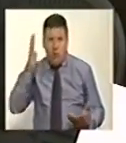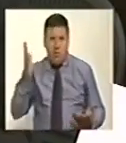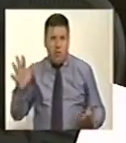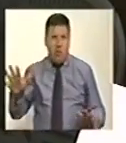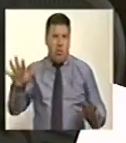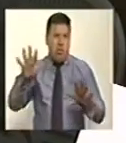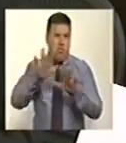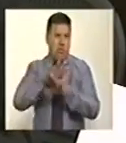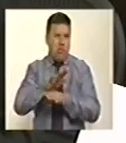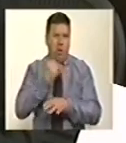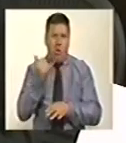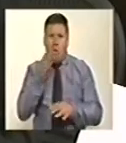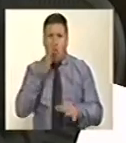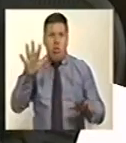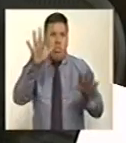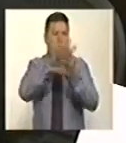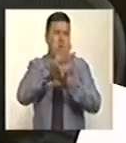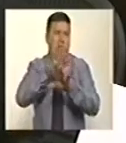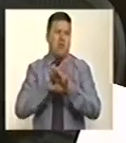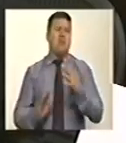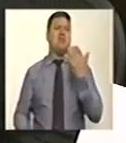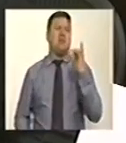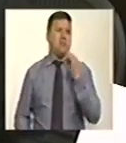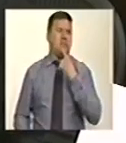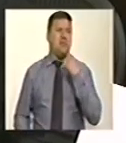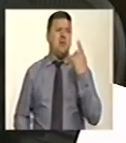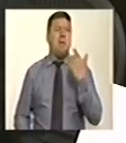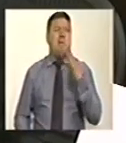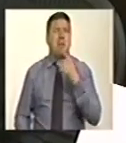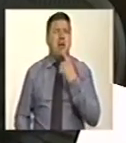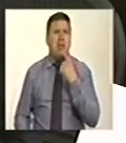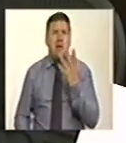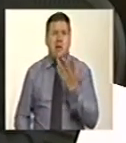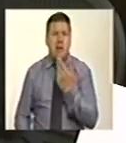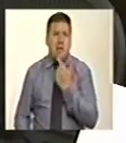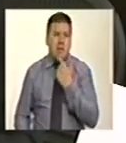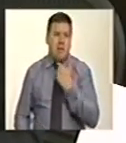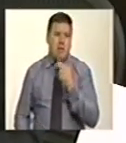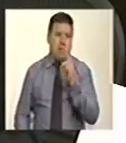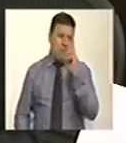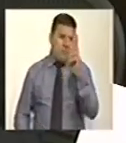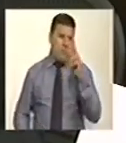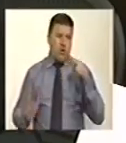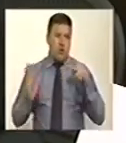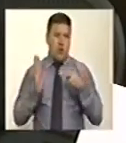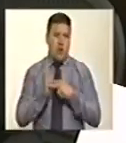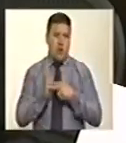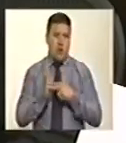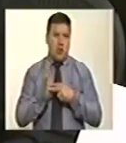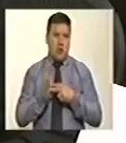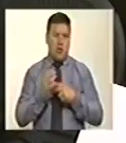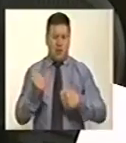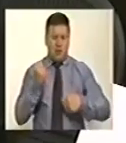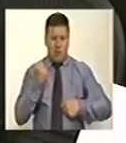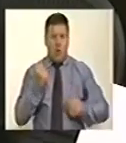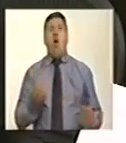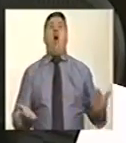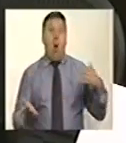que no existen. Ya se habla de más de 2.000 desmovilizados de la FARC